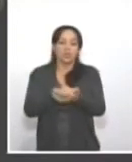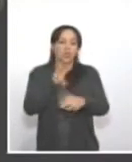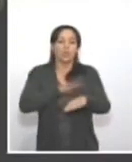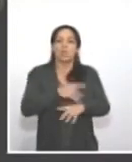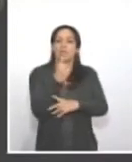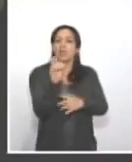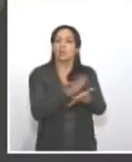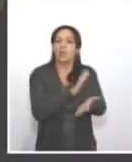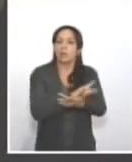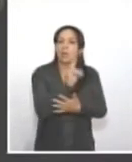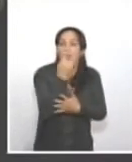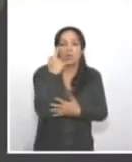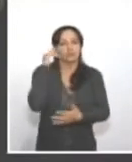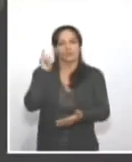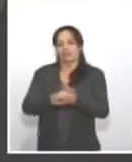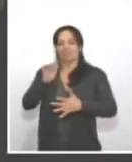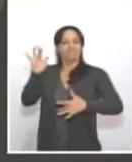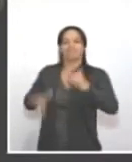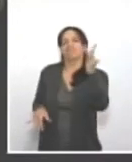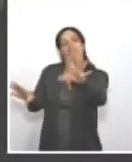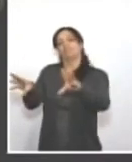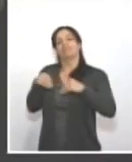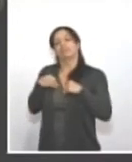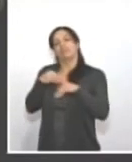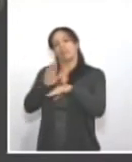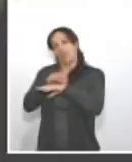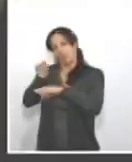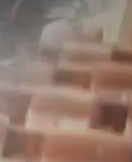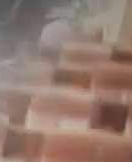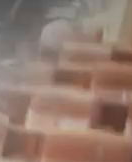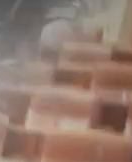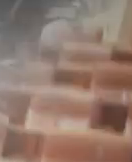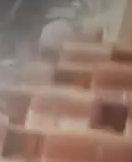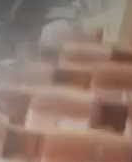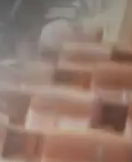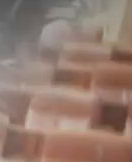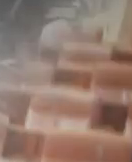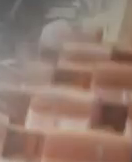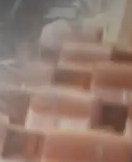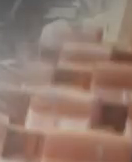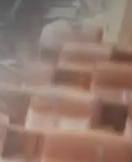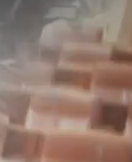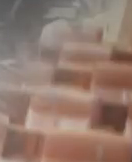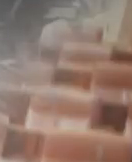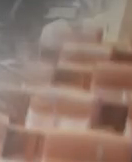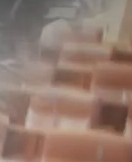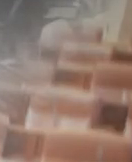me parece por completo inaceptable, señor ministro.